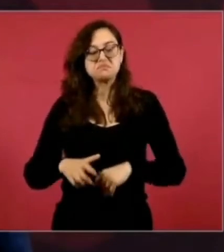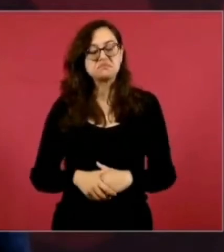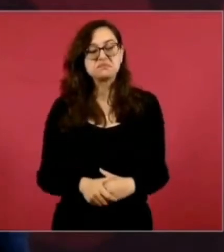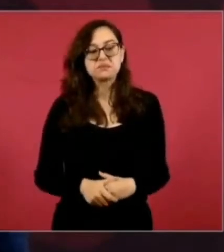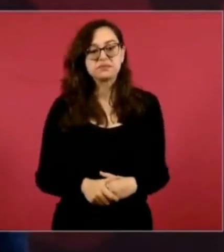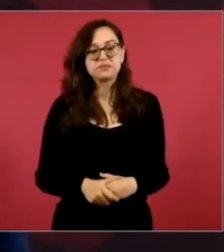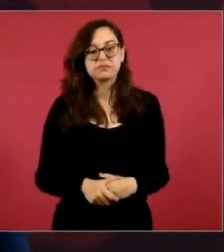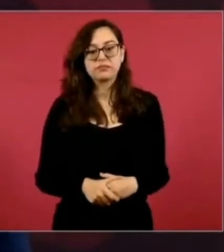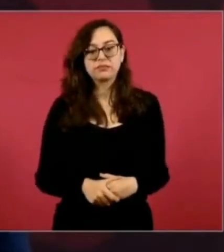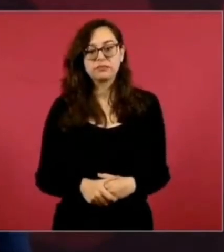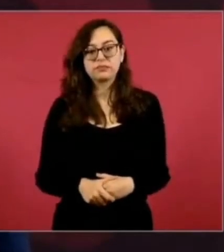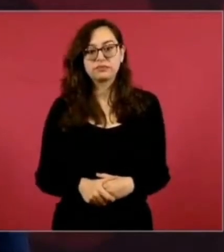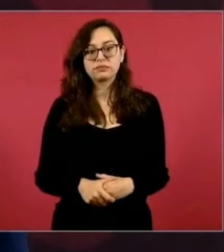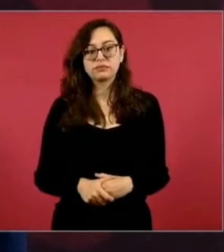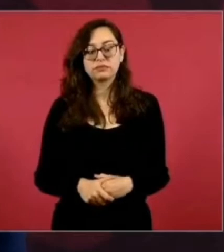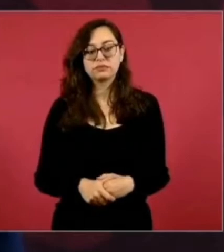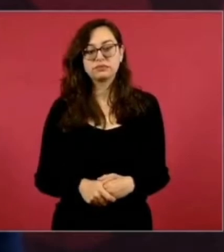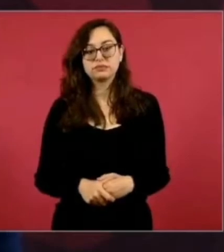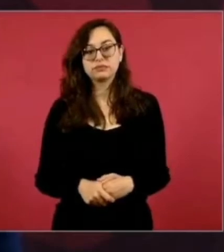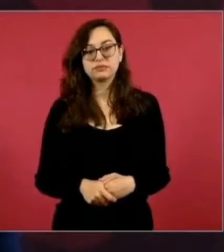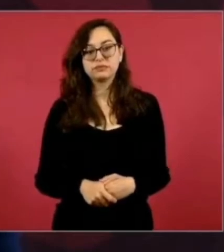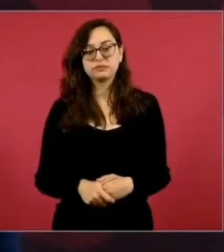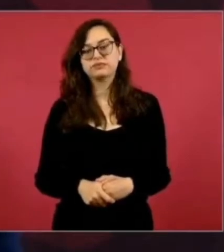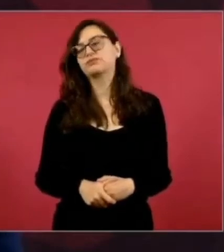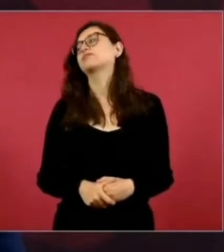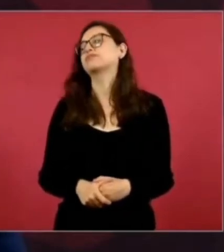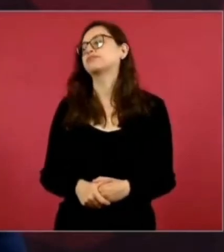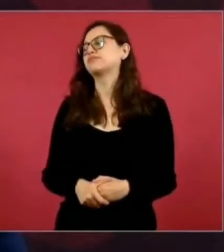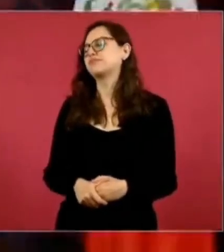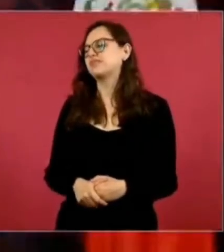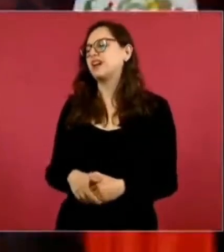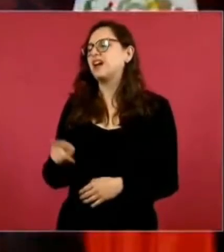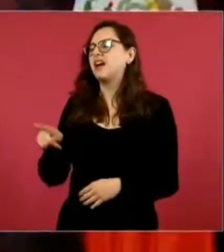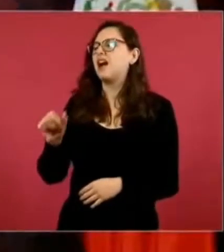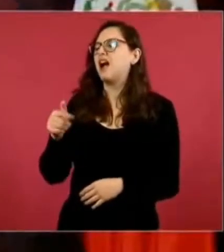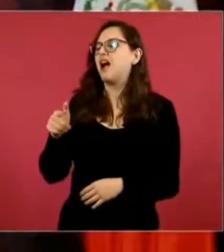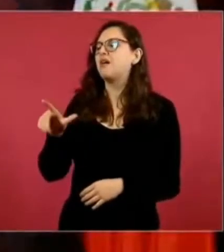¿Y qué quiere AMLO?